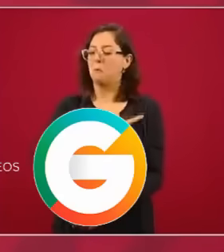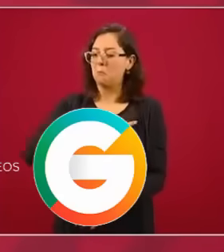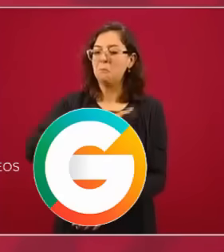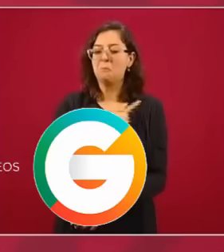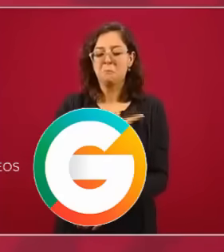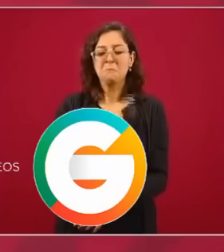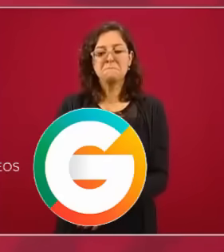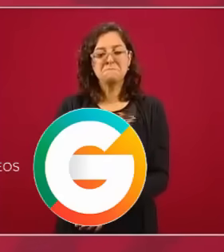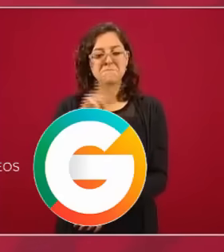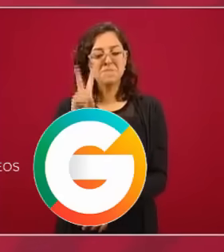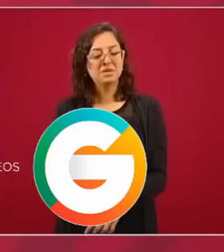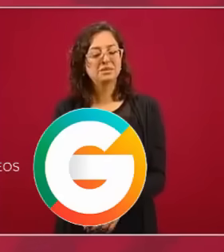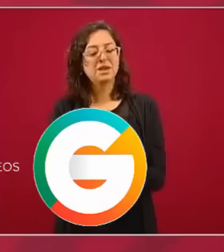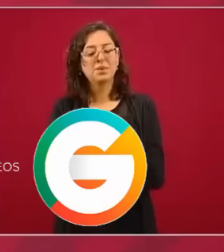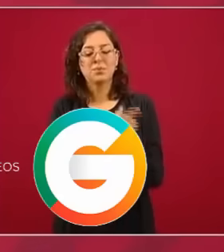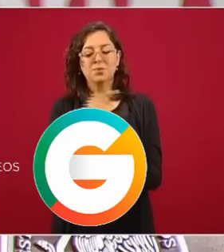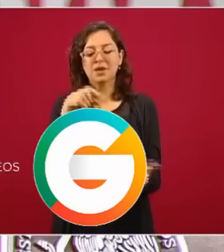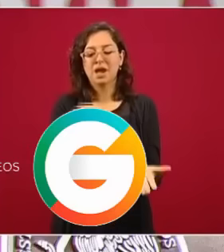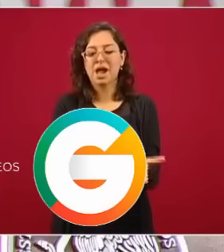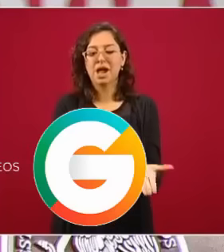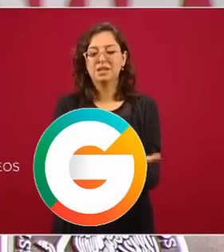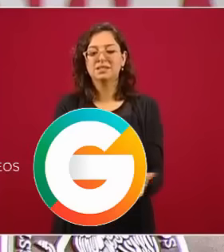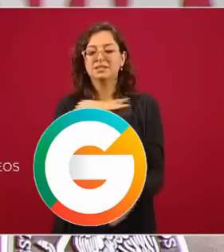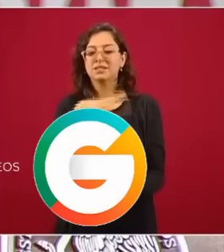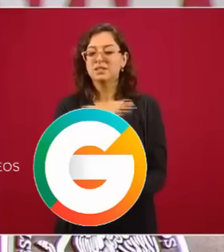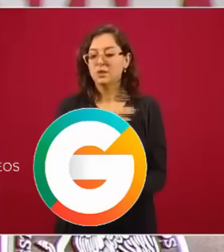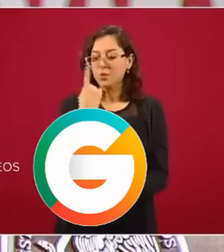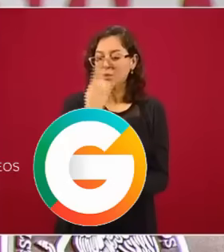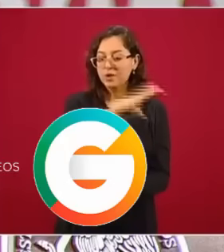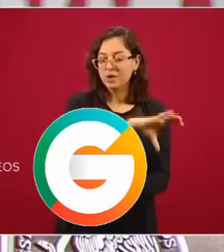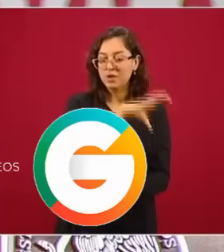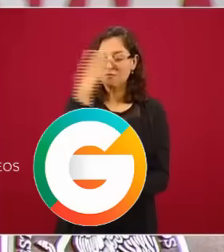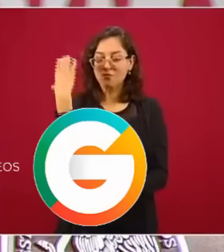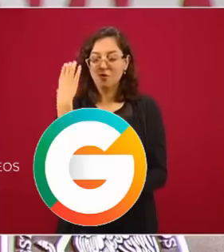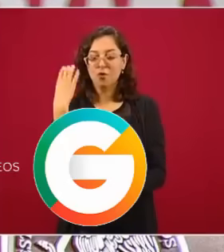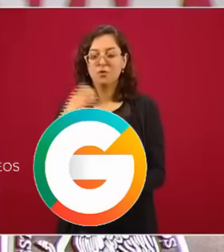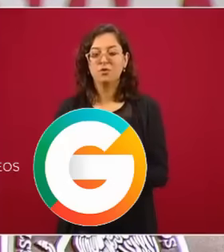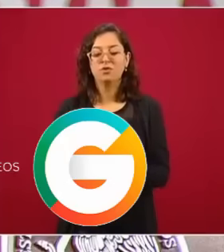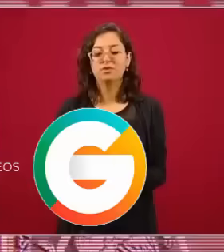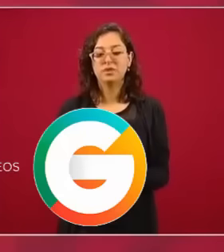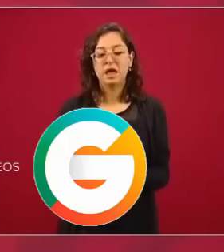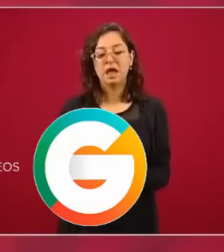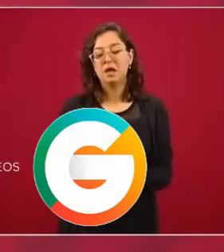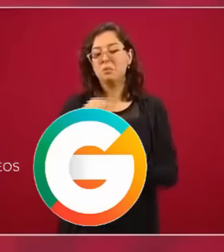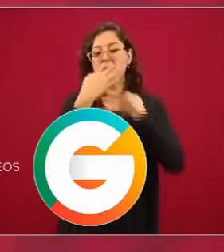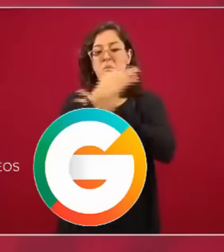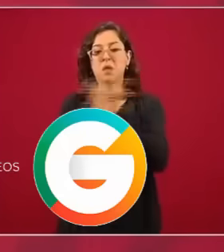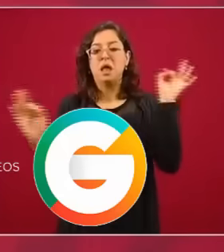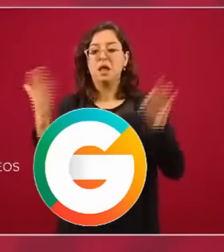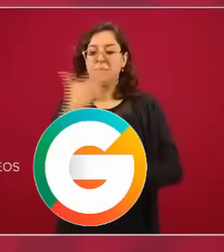una foto y una declaración del presidente del PAN